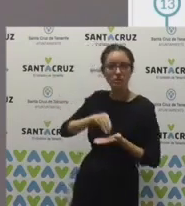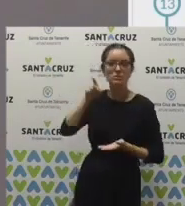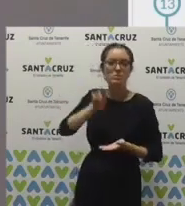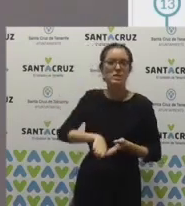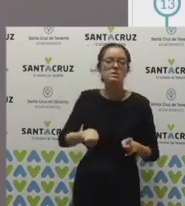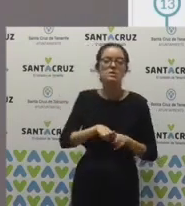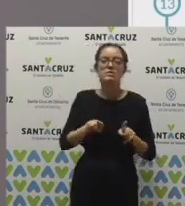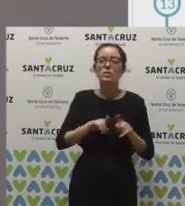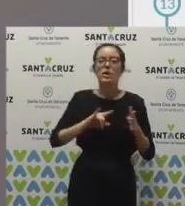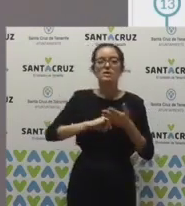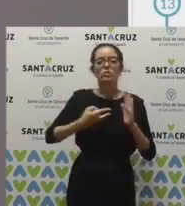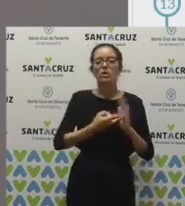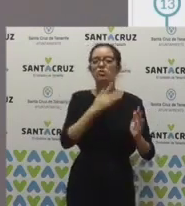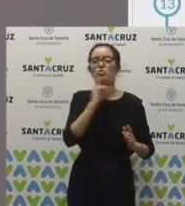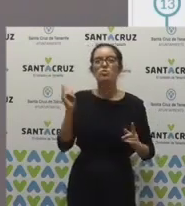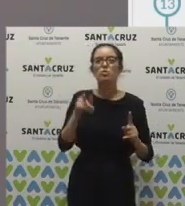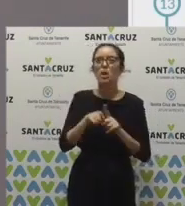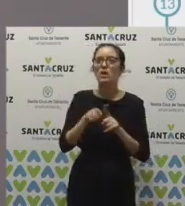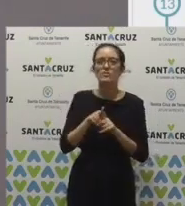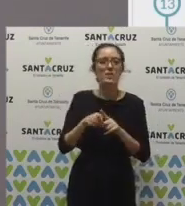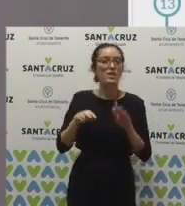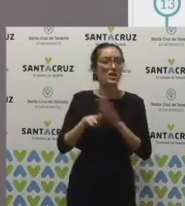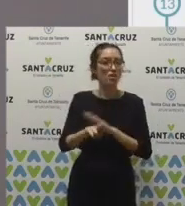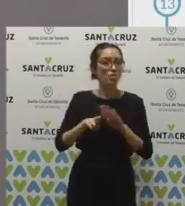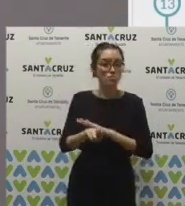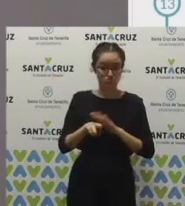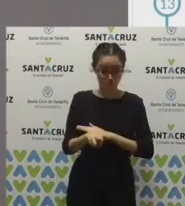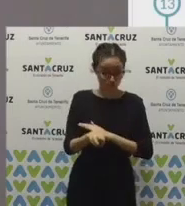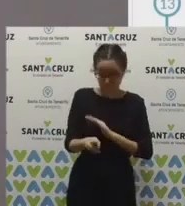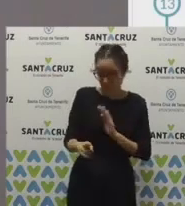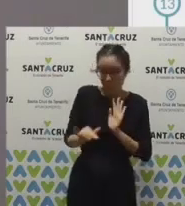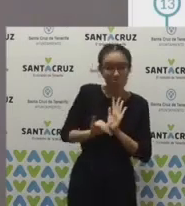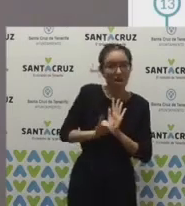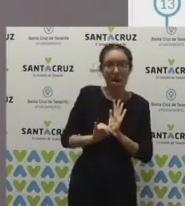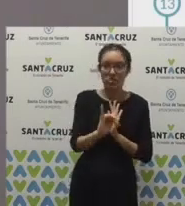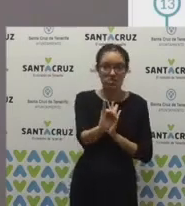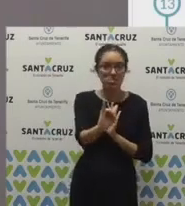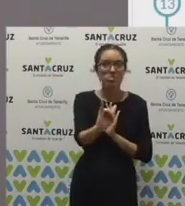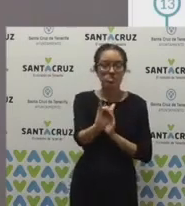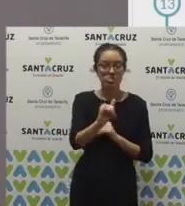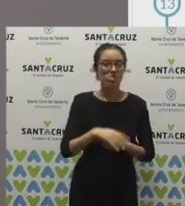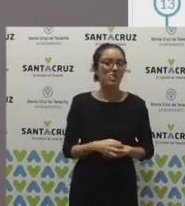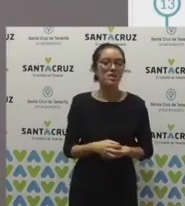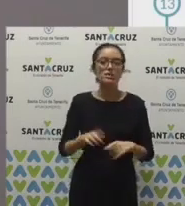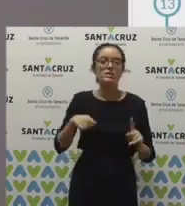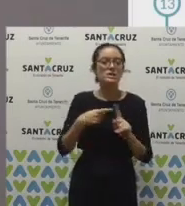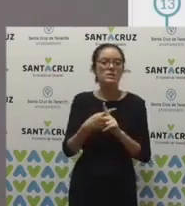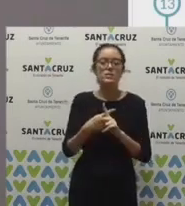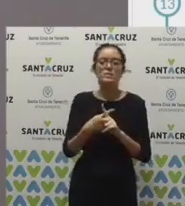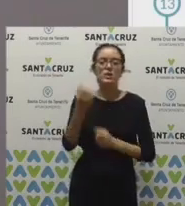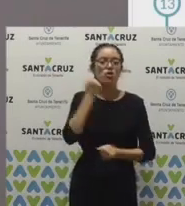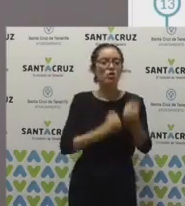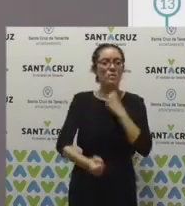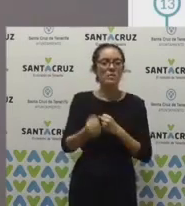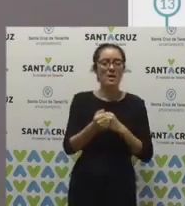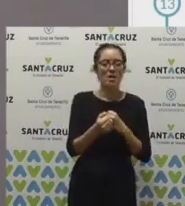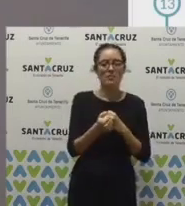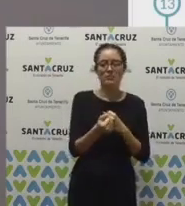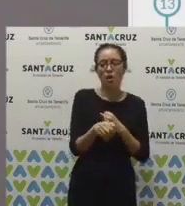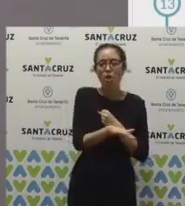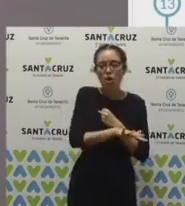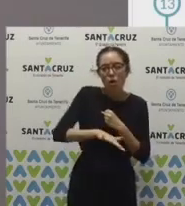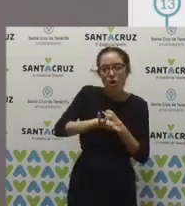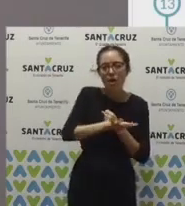los recursos que nos ofrece nuestro medio más cercano apostando por la economía local y disminuyendo los costes y